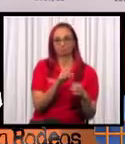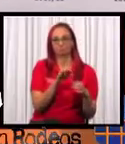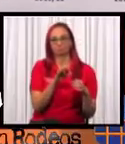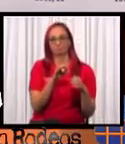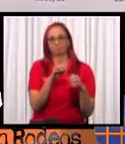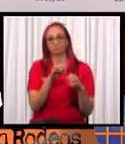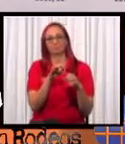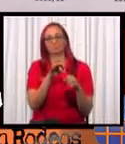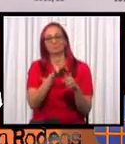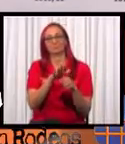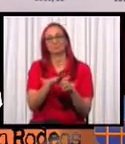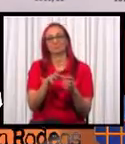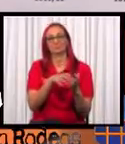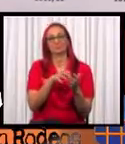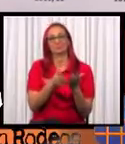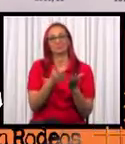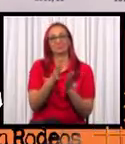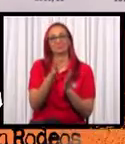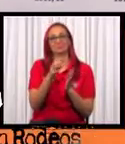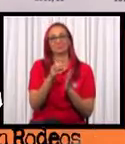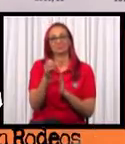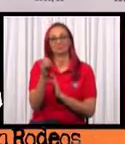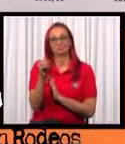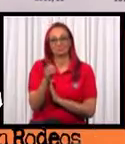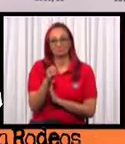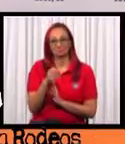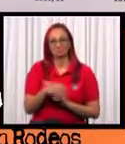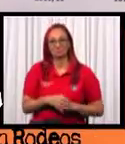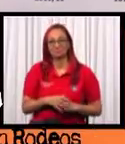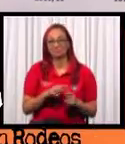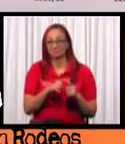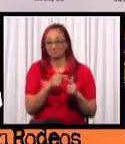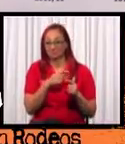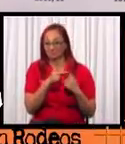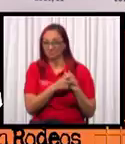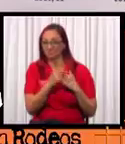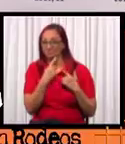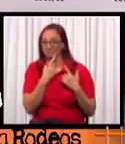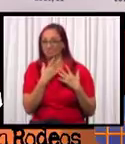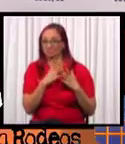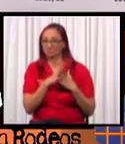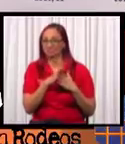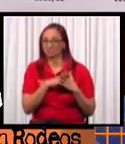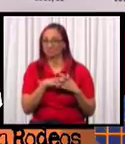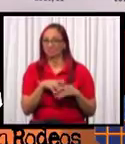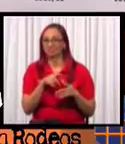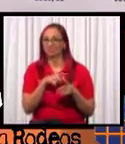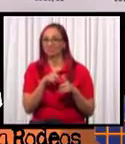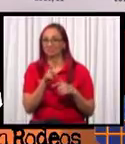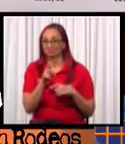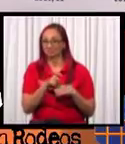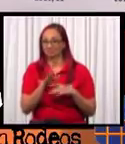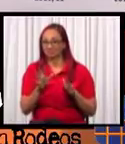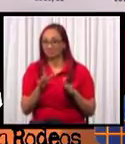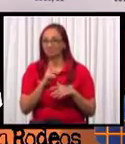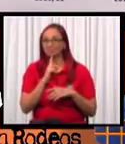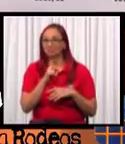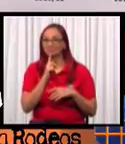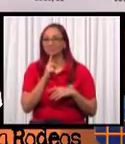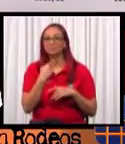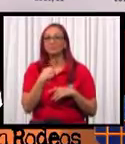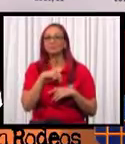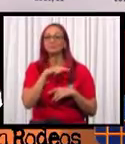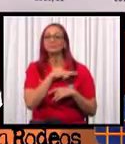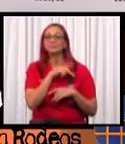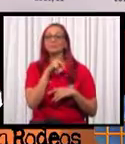casi que un 50%. Y hay países que esto se lo desean y lo necesitan realmente. Nosotros lo